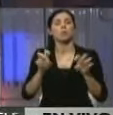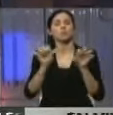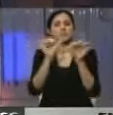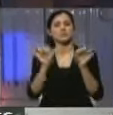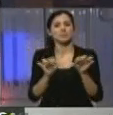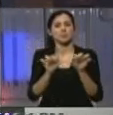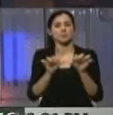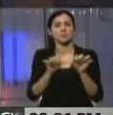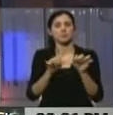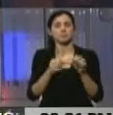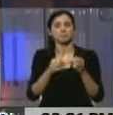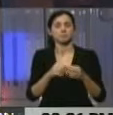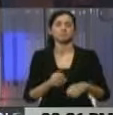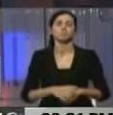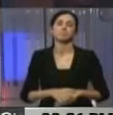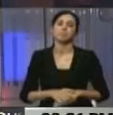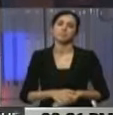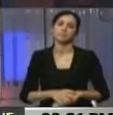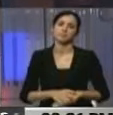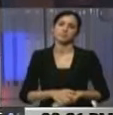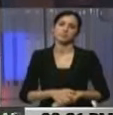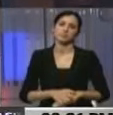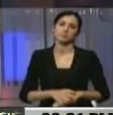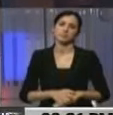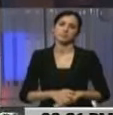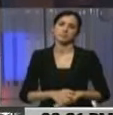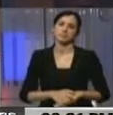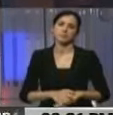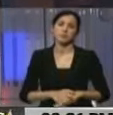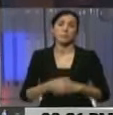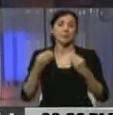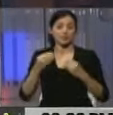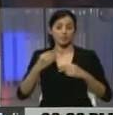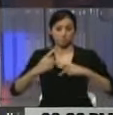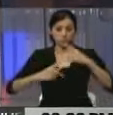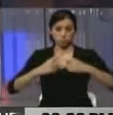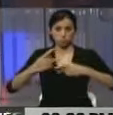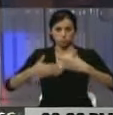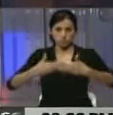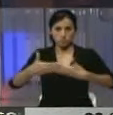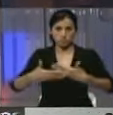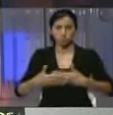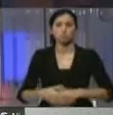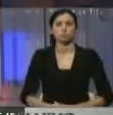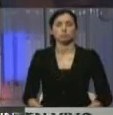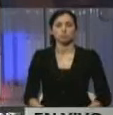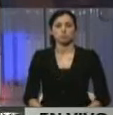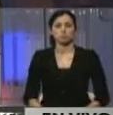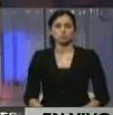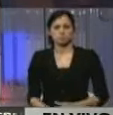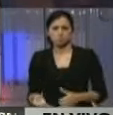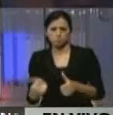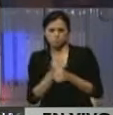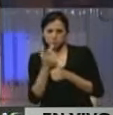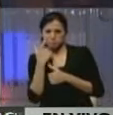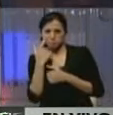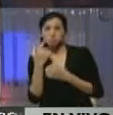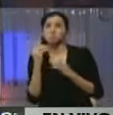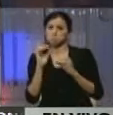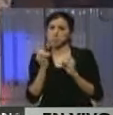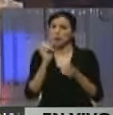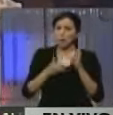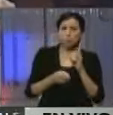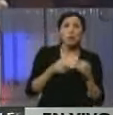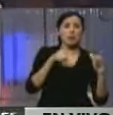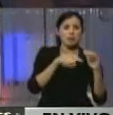aguas abajo, para que los procesos productivos que hemos encontrado en un buen nivel en casi todas